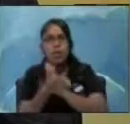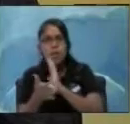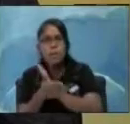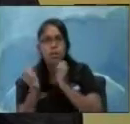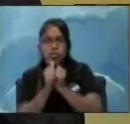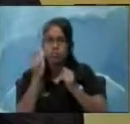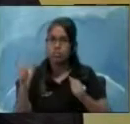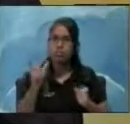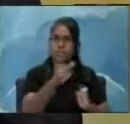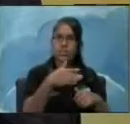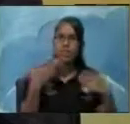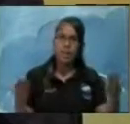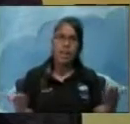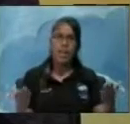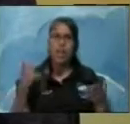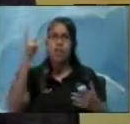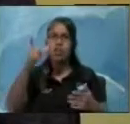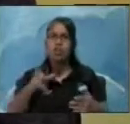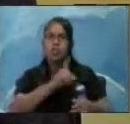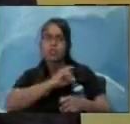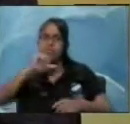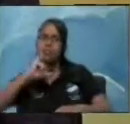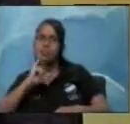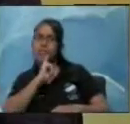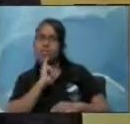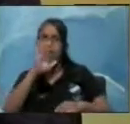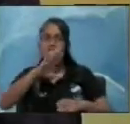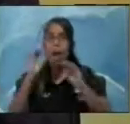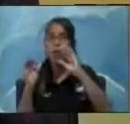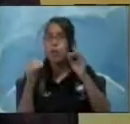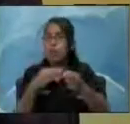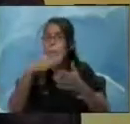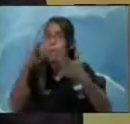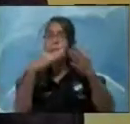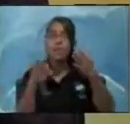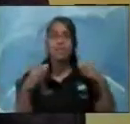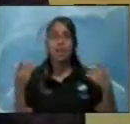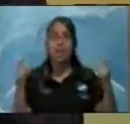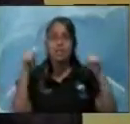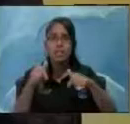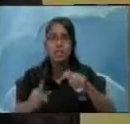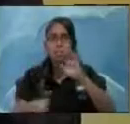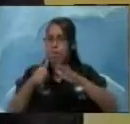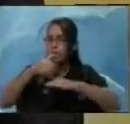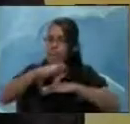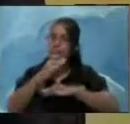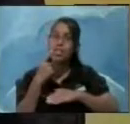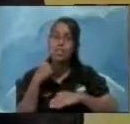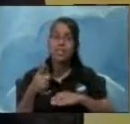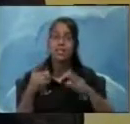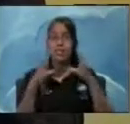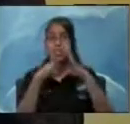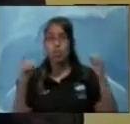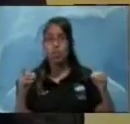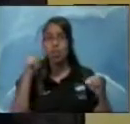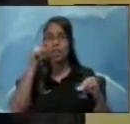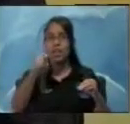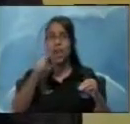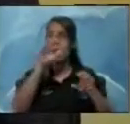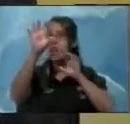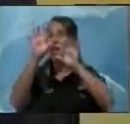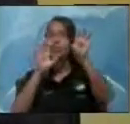con estas personas son galileos y están hablando perfectamente Allí más adelante dice todas la las